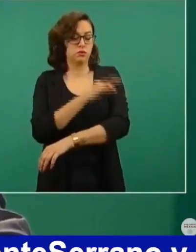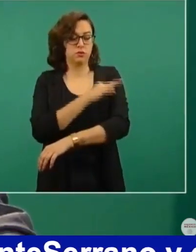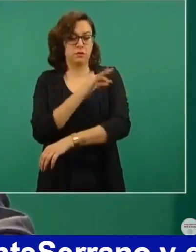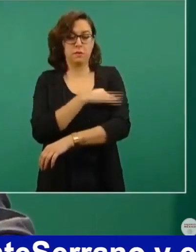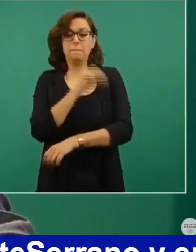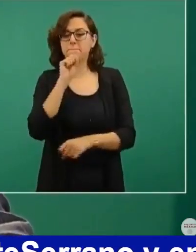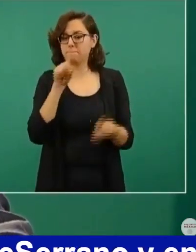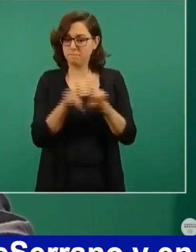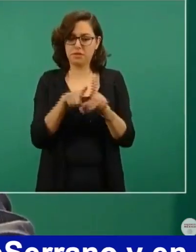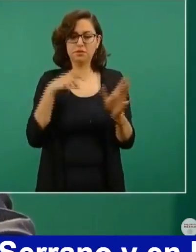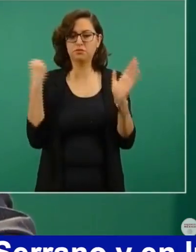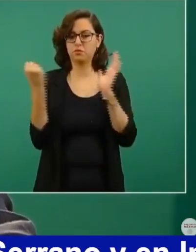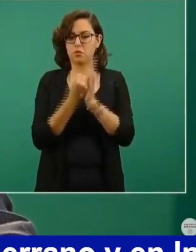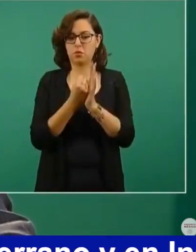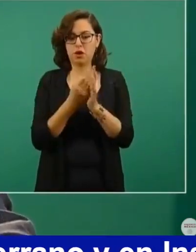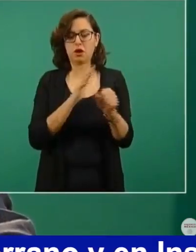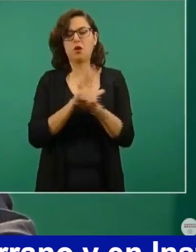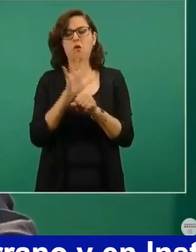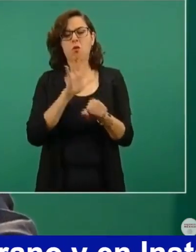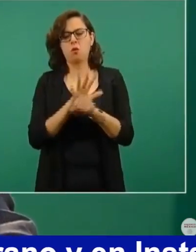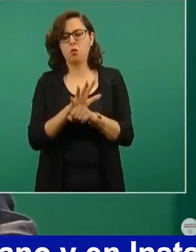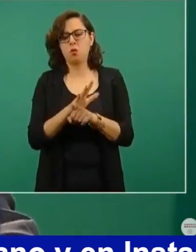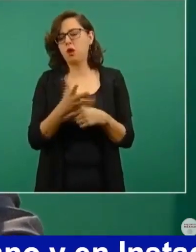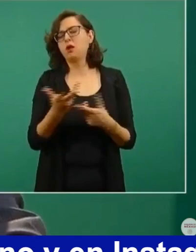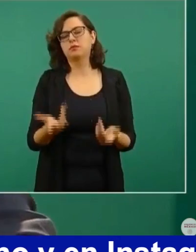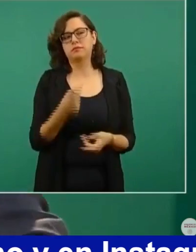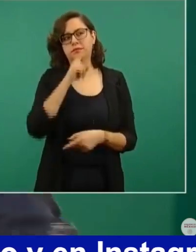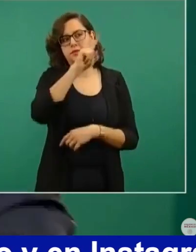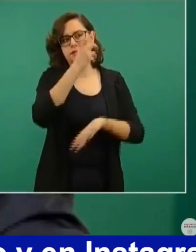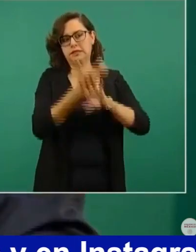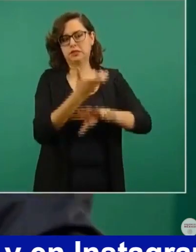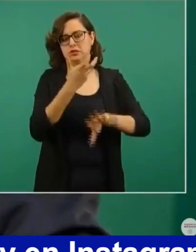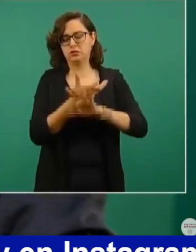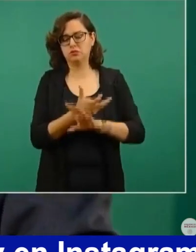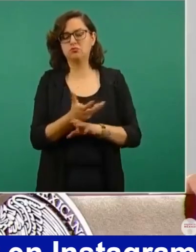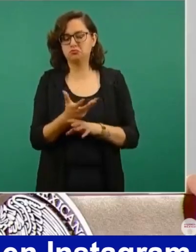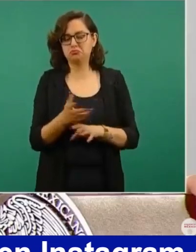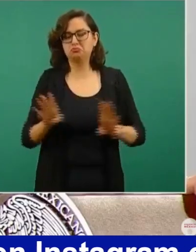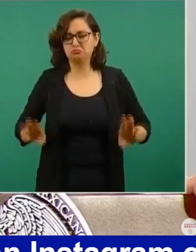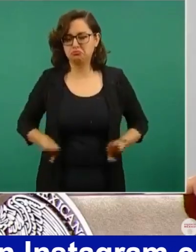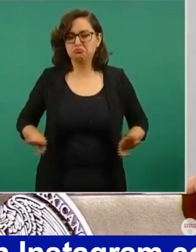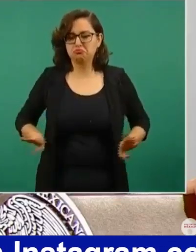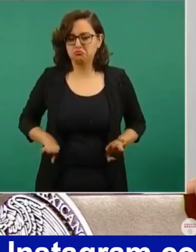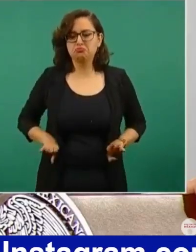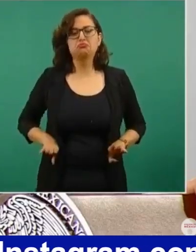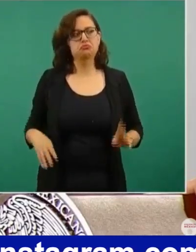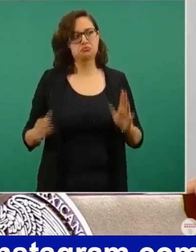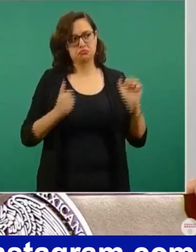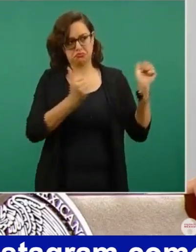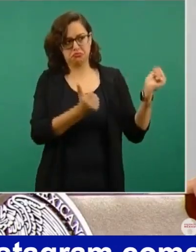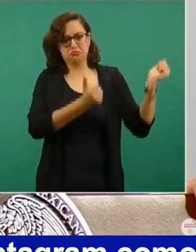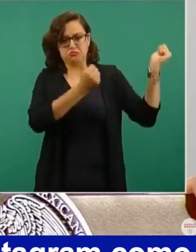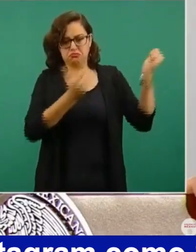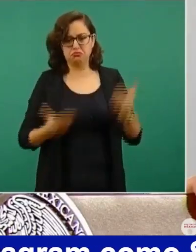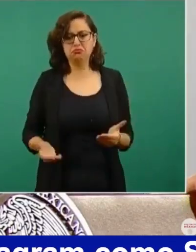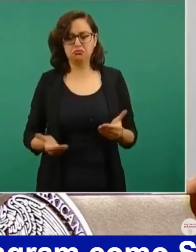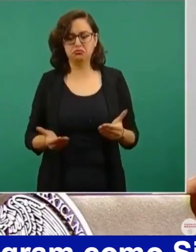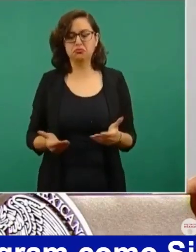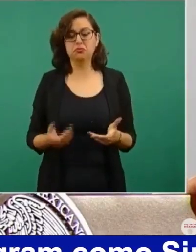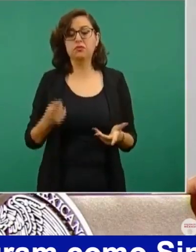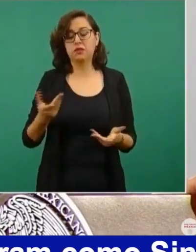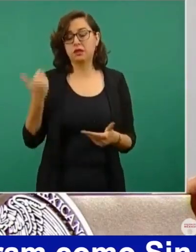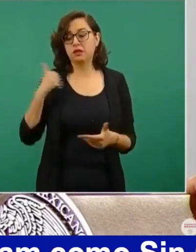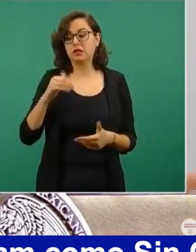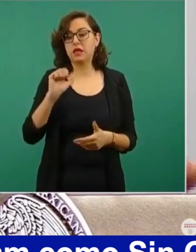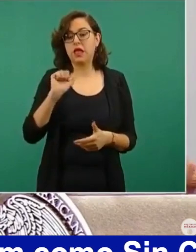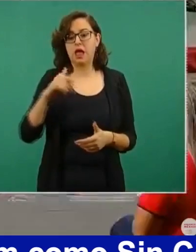que fueron producto de la respuesta muy positiva del gobierno de Estados Unidos a la petición que hizo el presidente López Obrador y las